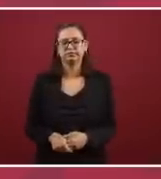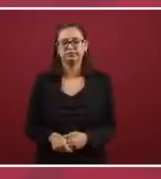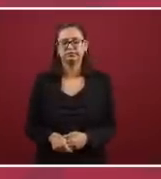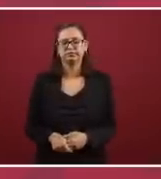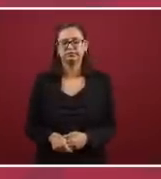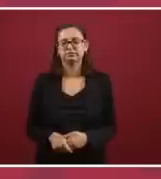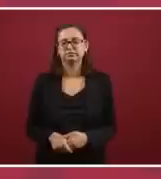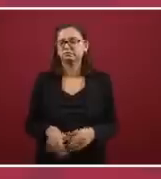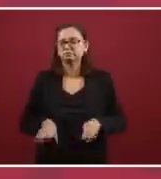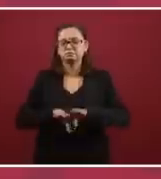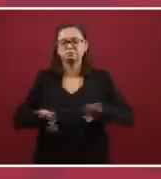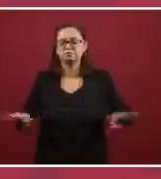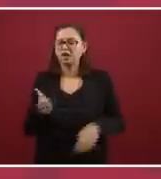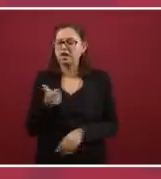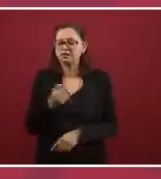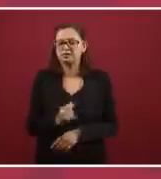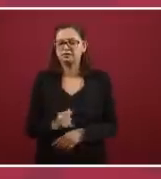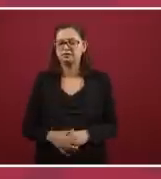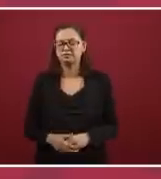así es la democracia.